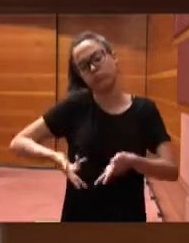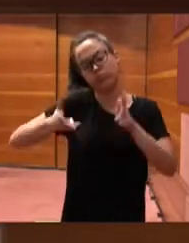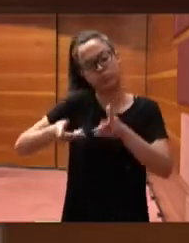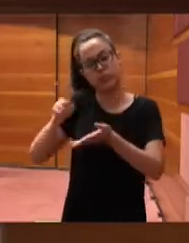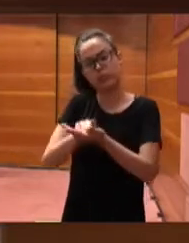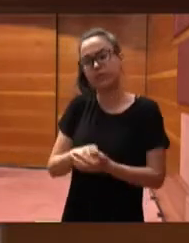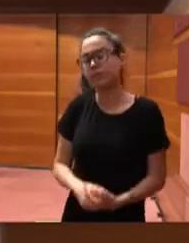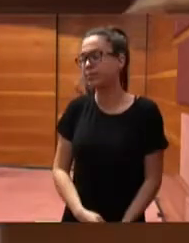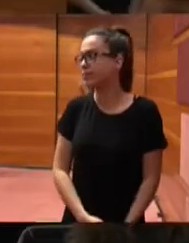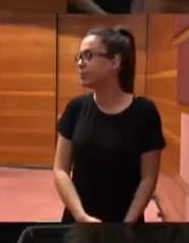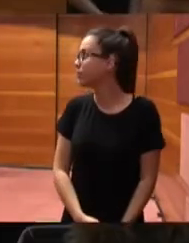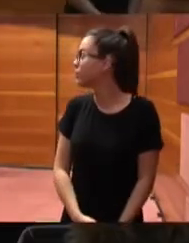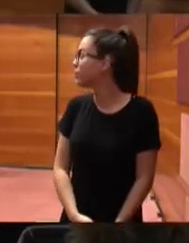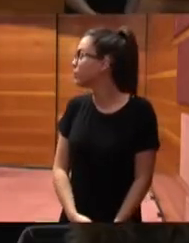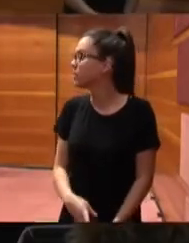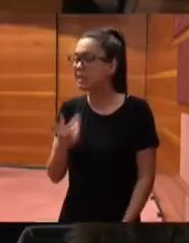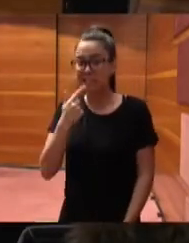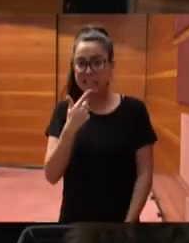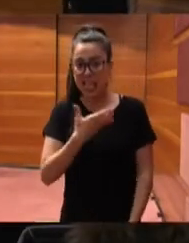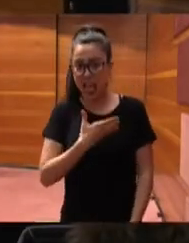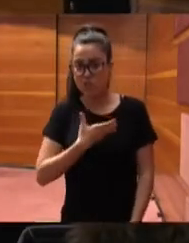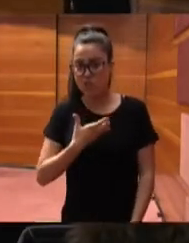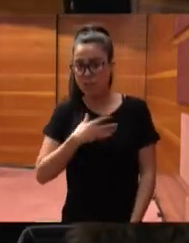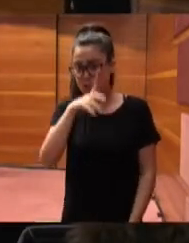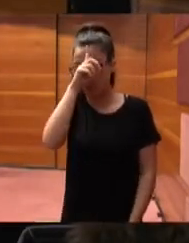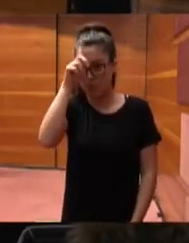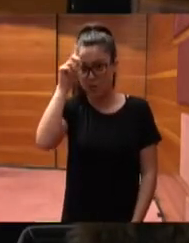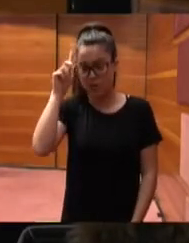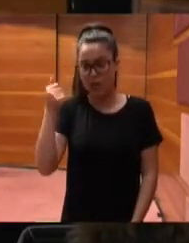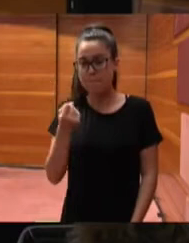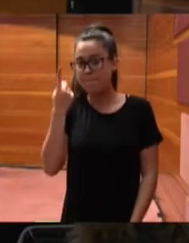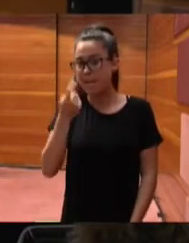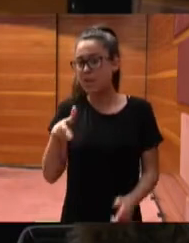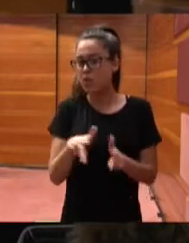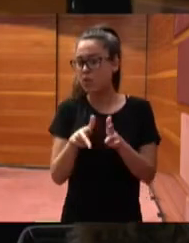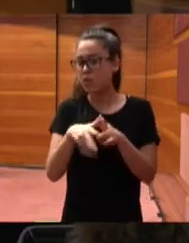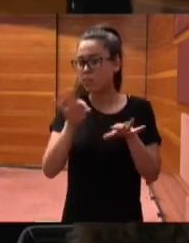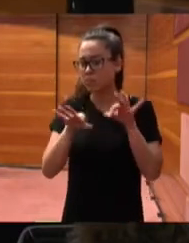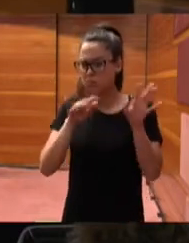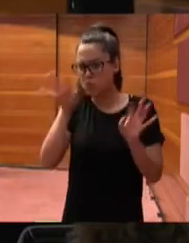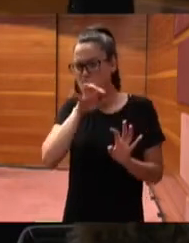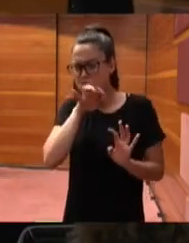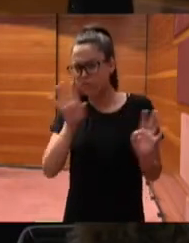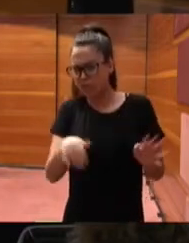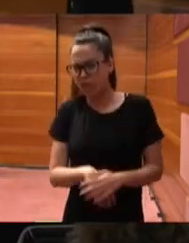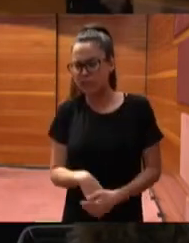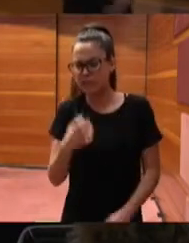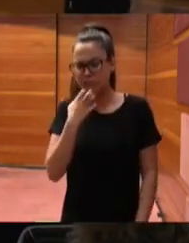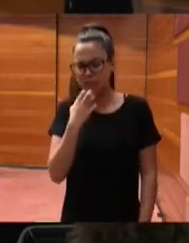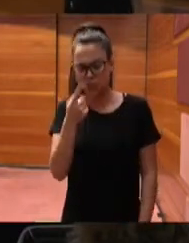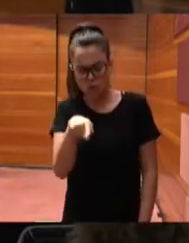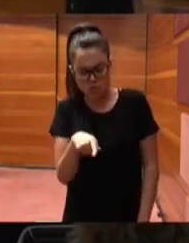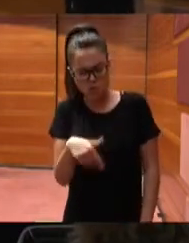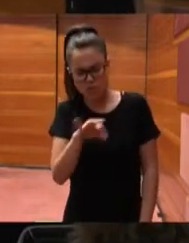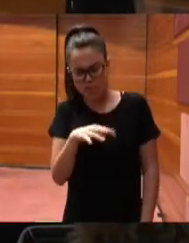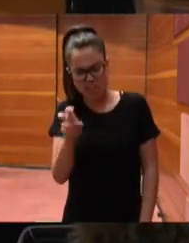vivido. Solo por, hablabas tú del Ayuntamiento de Madrid, Alberto, se ha elegido a 1000 ciudadanos. Pues por curiosidad, si uno decide que no quiere,